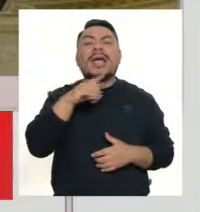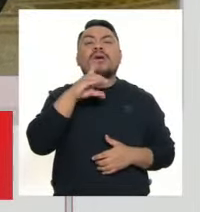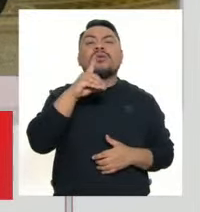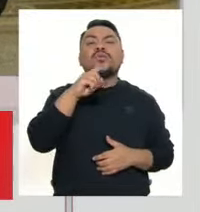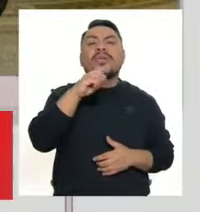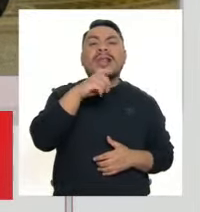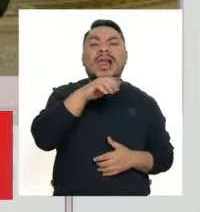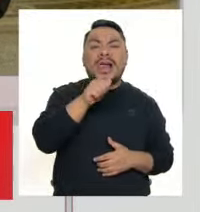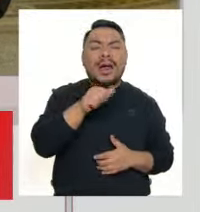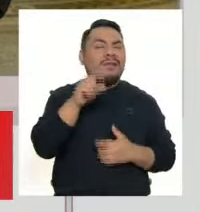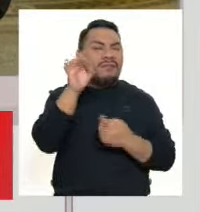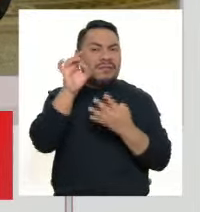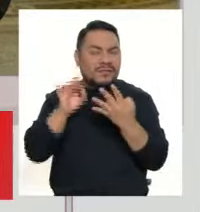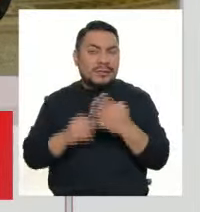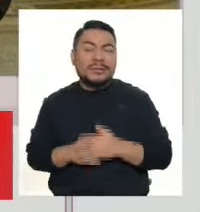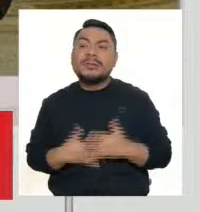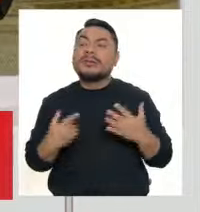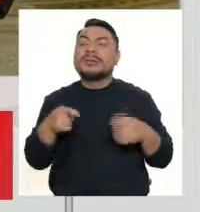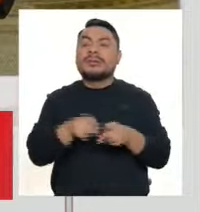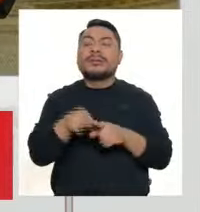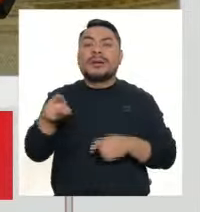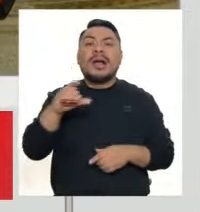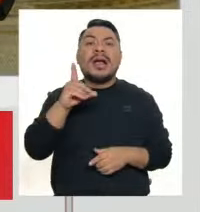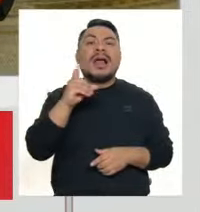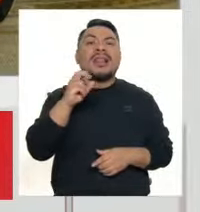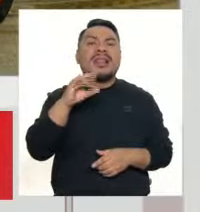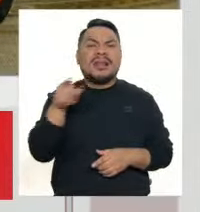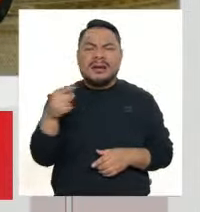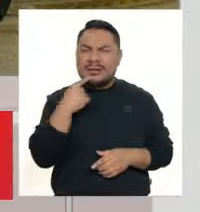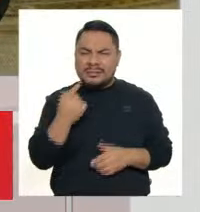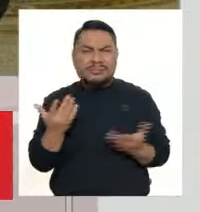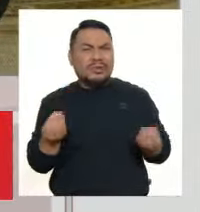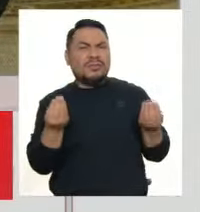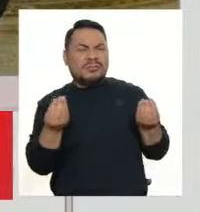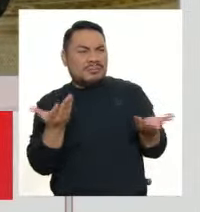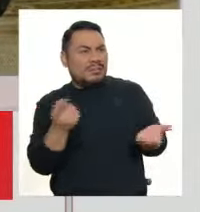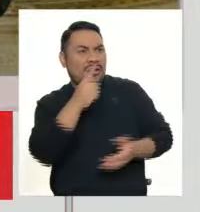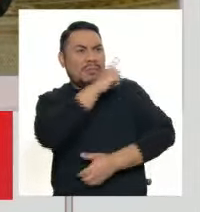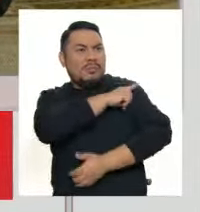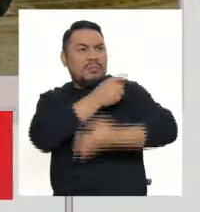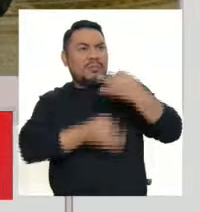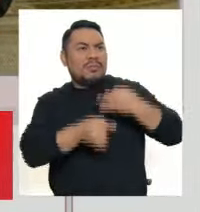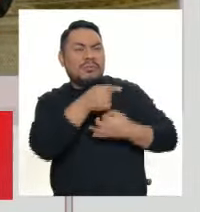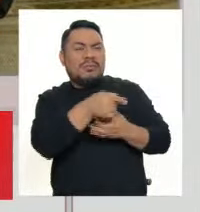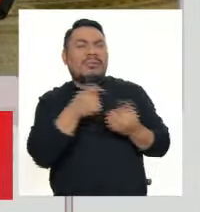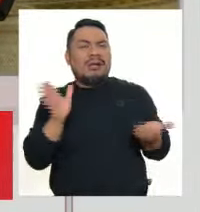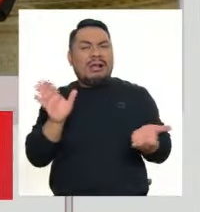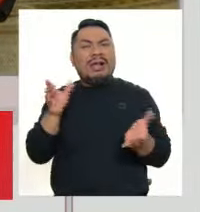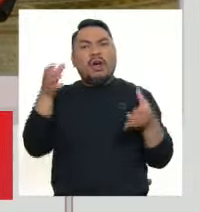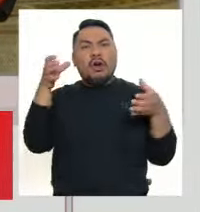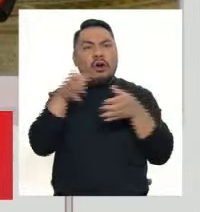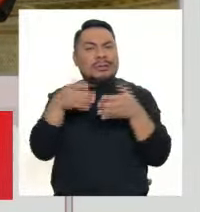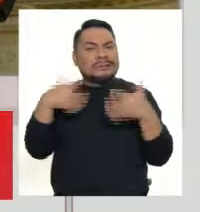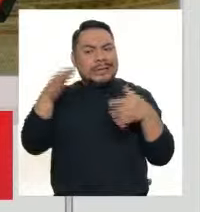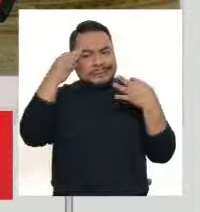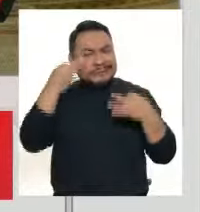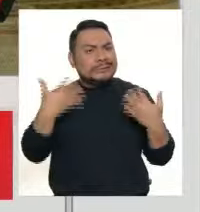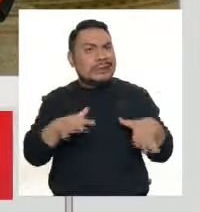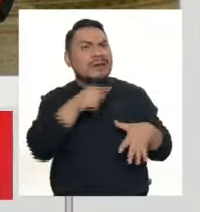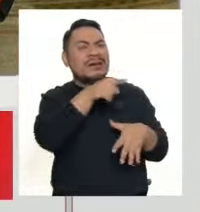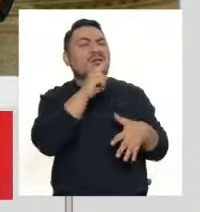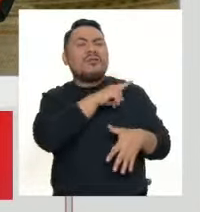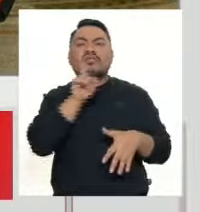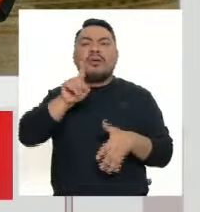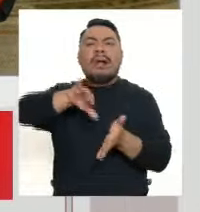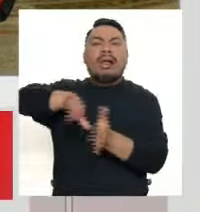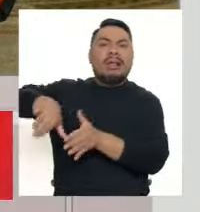Tudela, entre otros. En el caso de Adriana Tudela ha cuestionado, en todo caso, la actuación que tiene el Tribunal Constitucional. Vamos a escuchar lo que dijeron